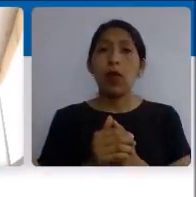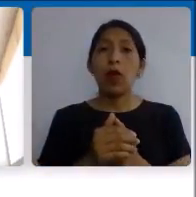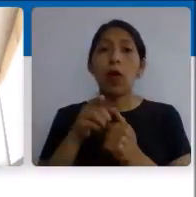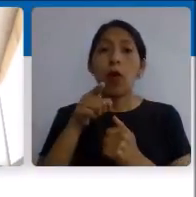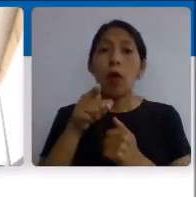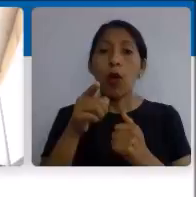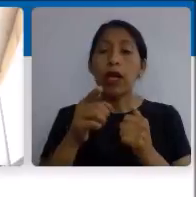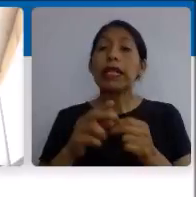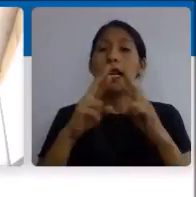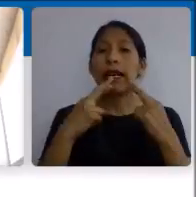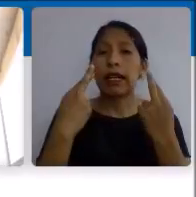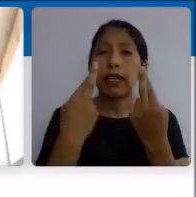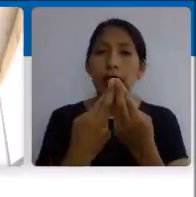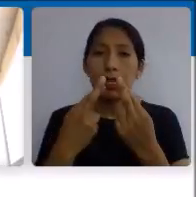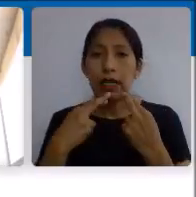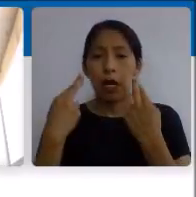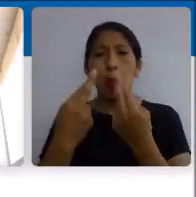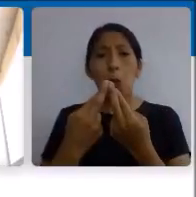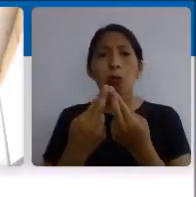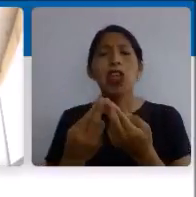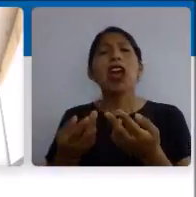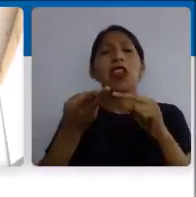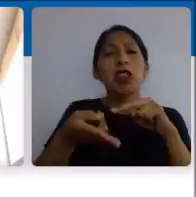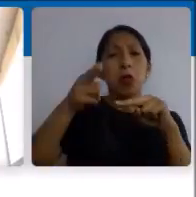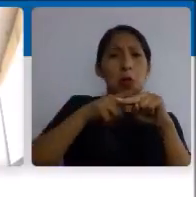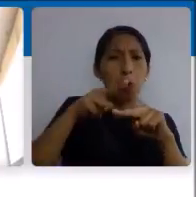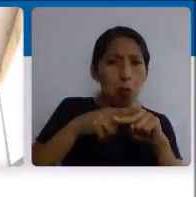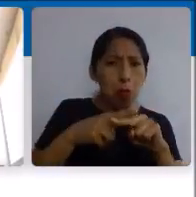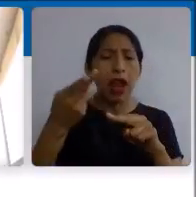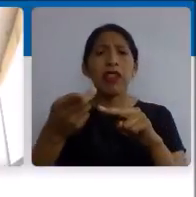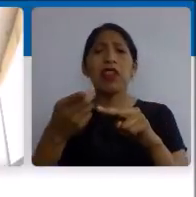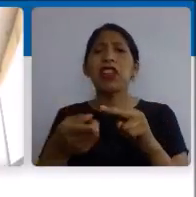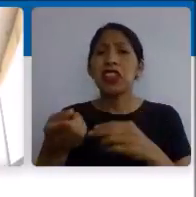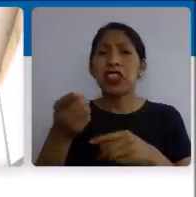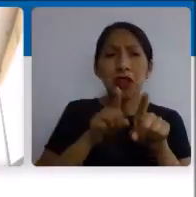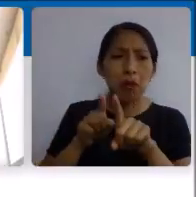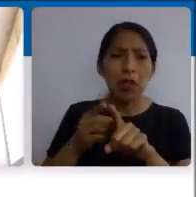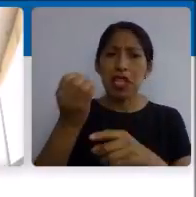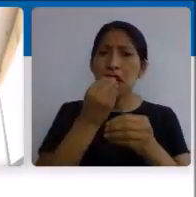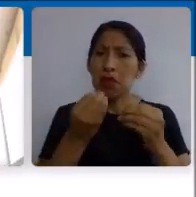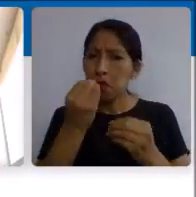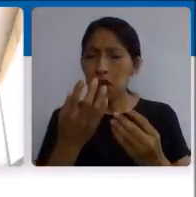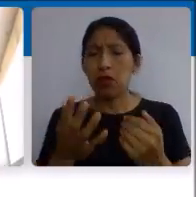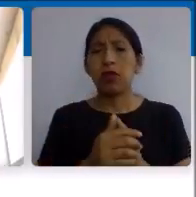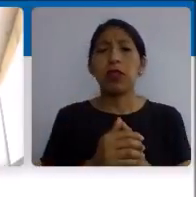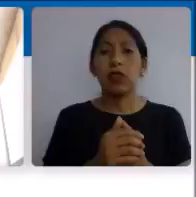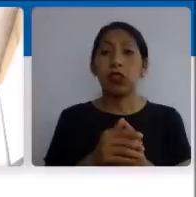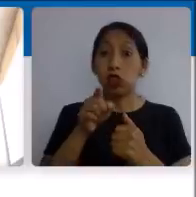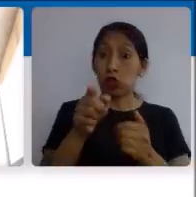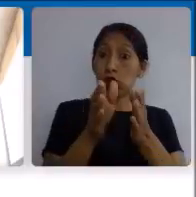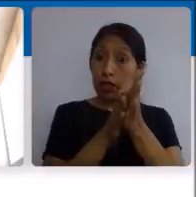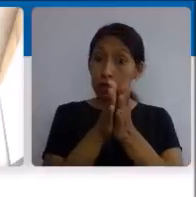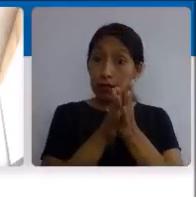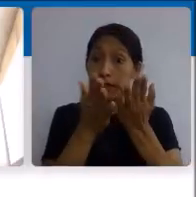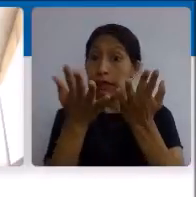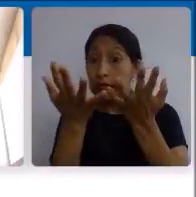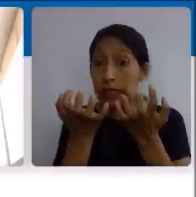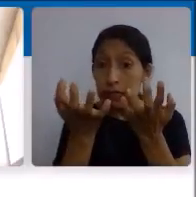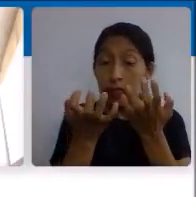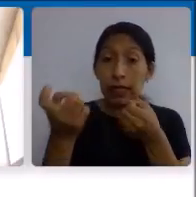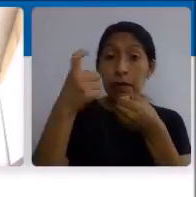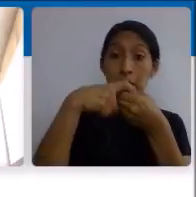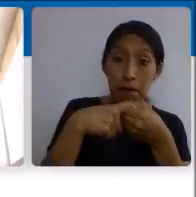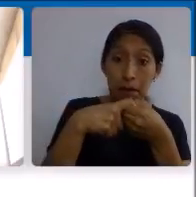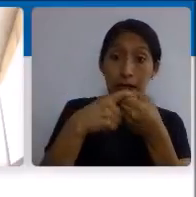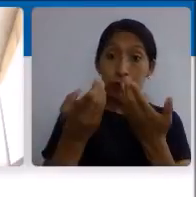segmento de reuniones, incentivos, congresos y eventos, ¿no? Si es que uno desea participar